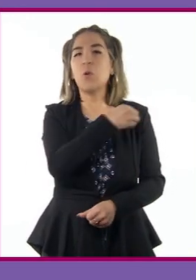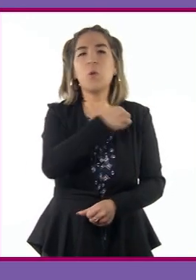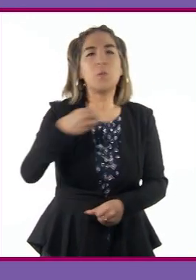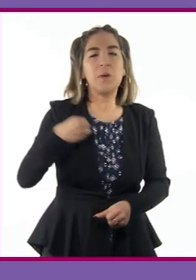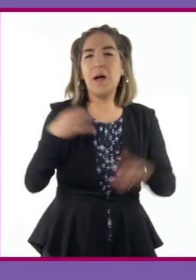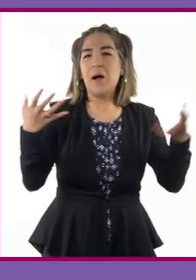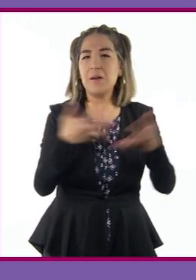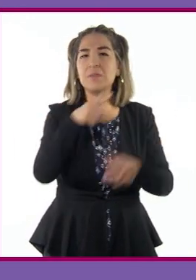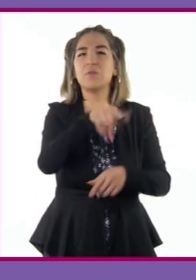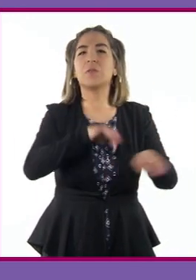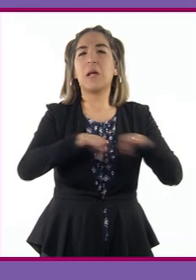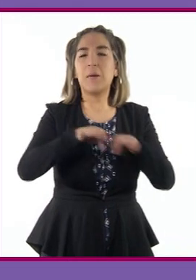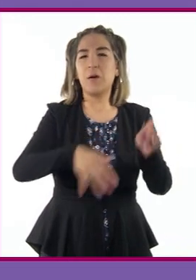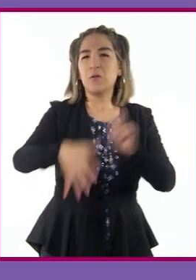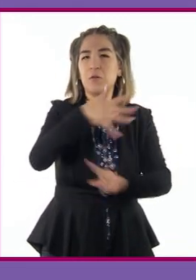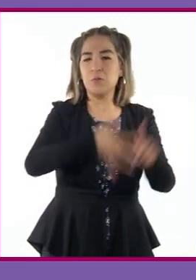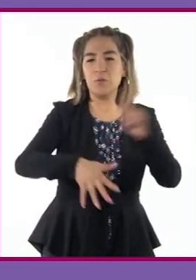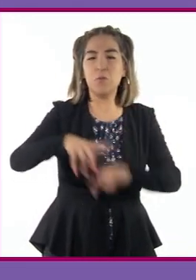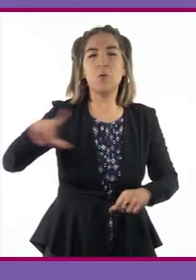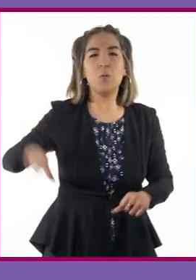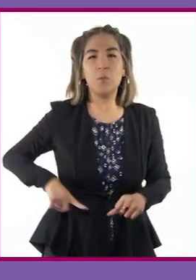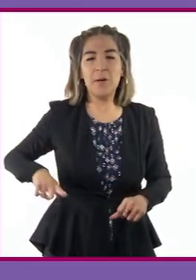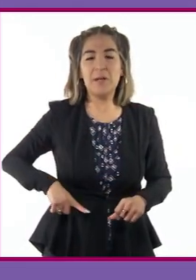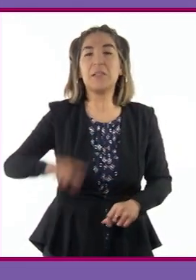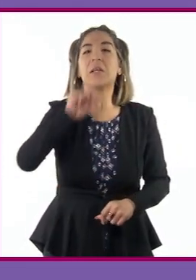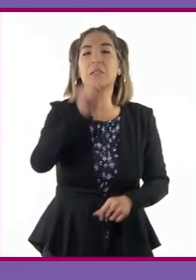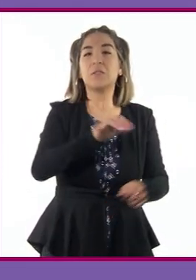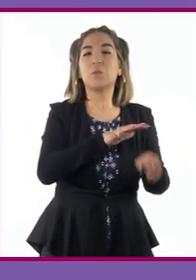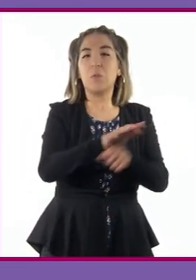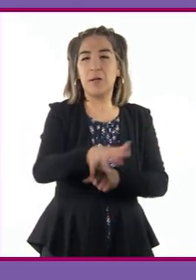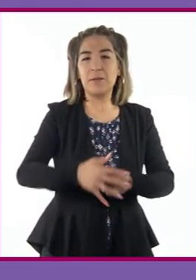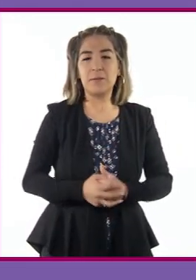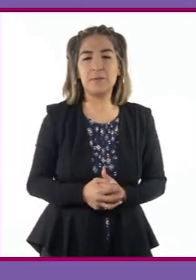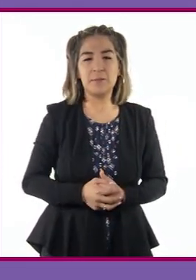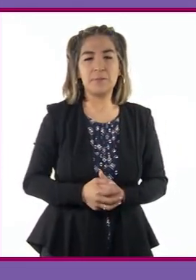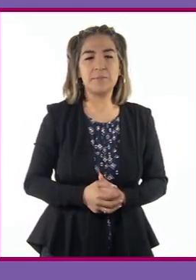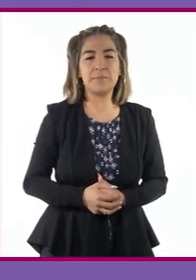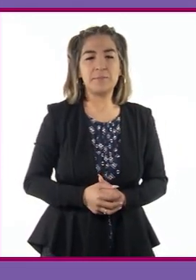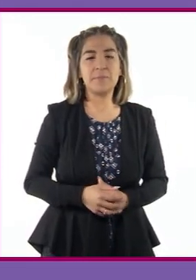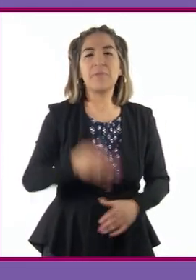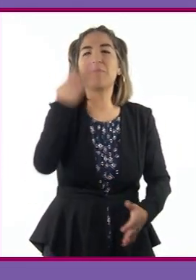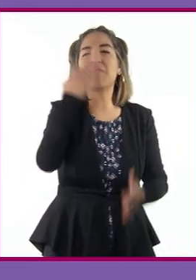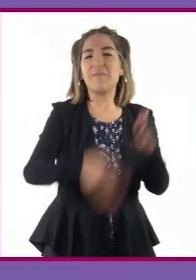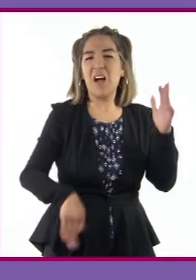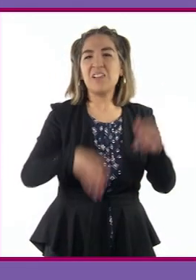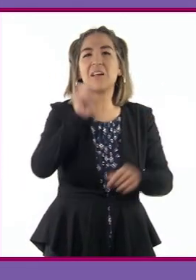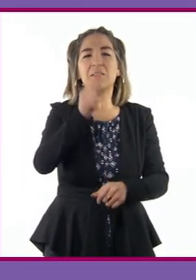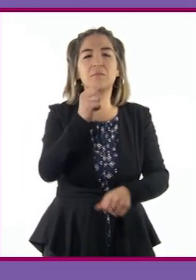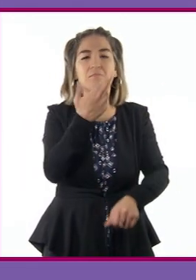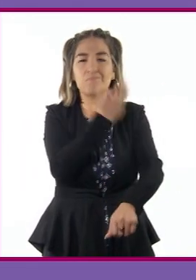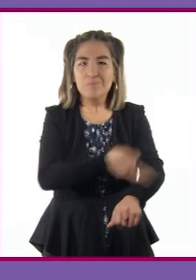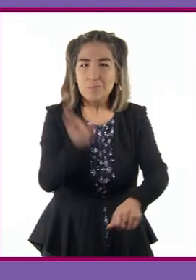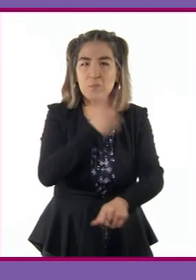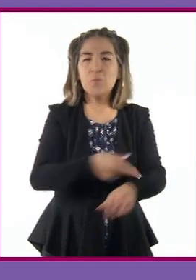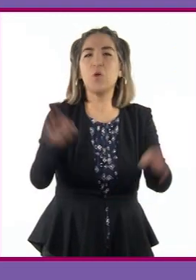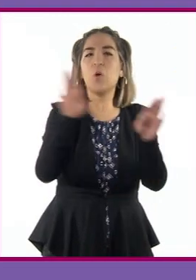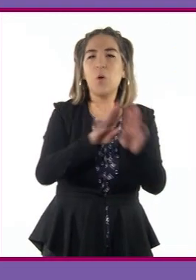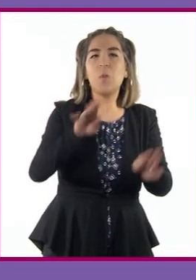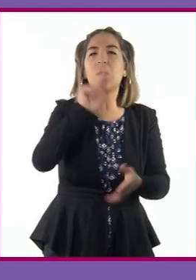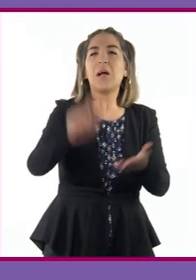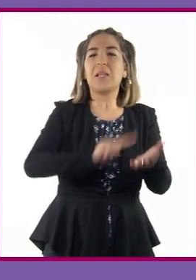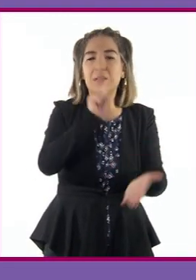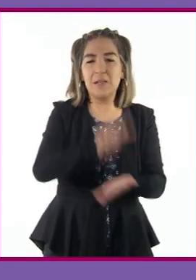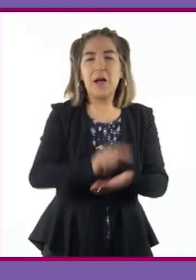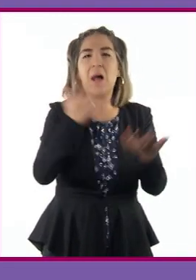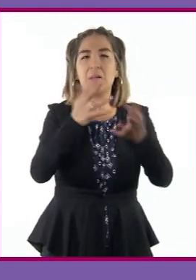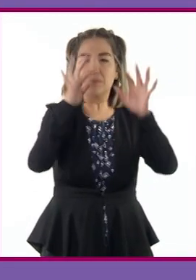en el servicio público, entre las cuales se encuentran falta de diligencia, ilegalidad al formular